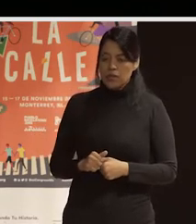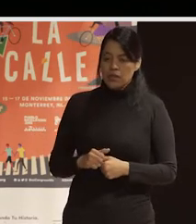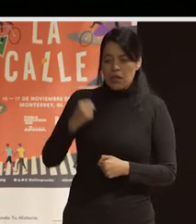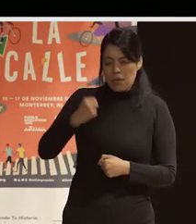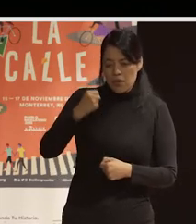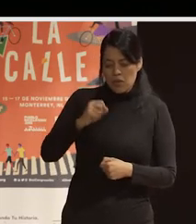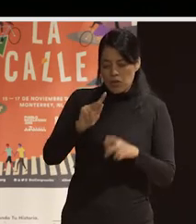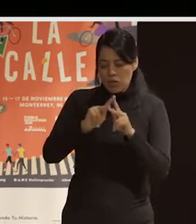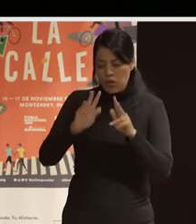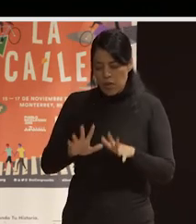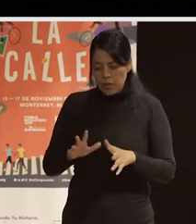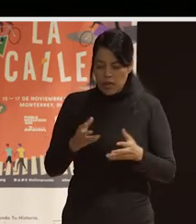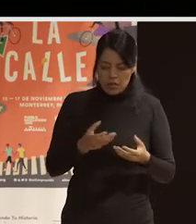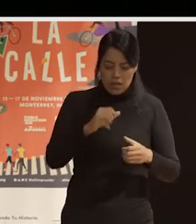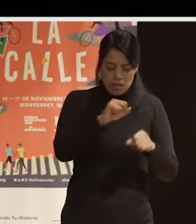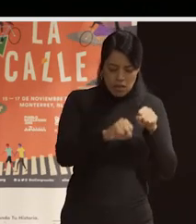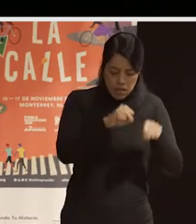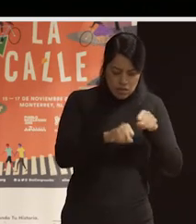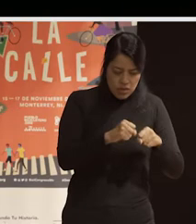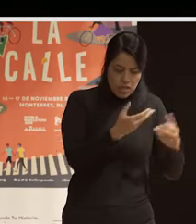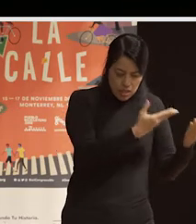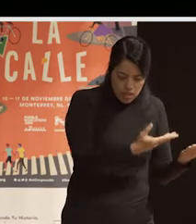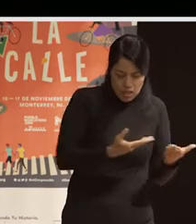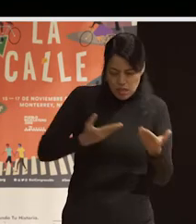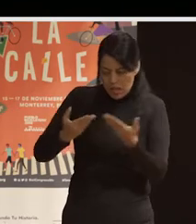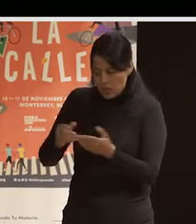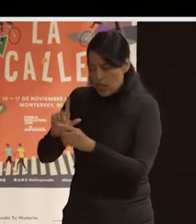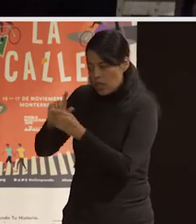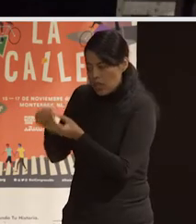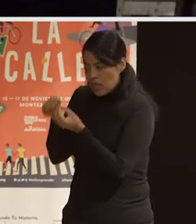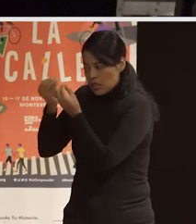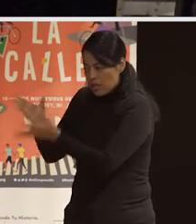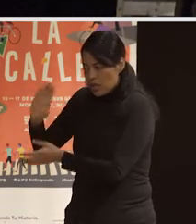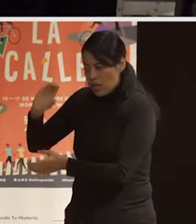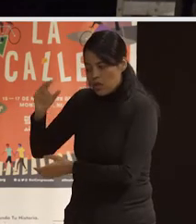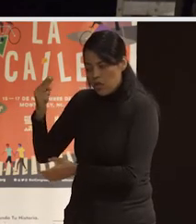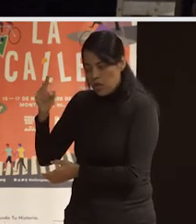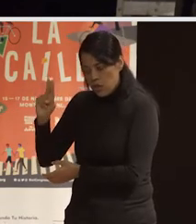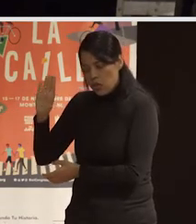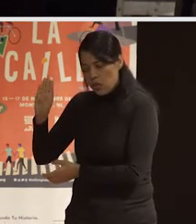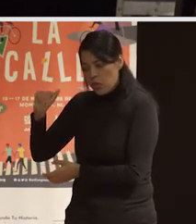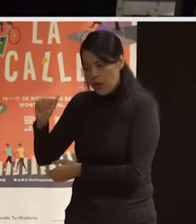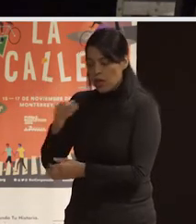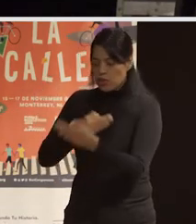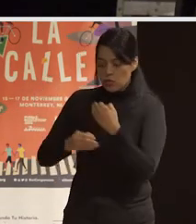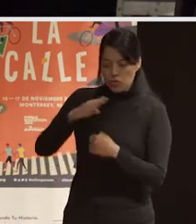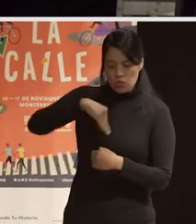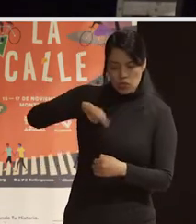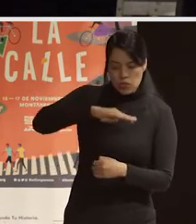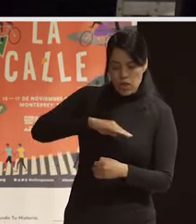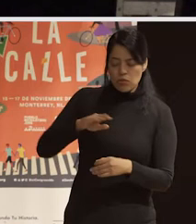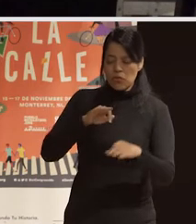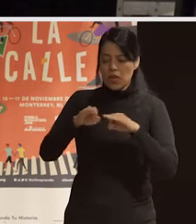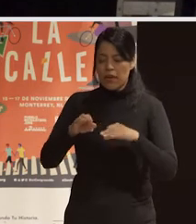llevaron para allá y es importante aquí señalar que nosotros buscamos trabajar en solidaridad no calidad